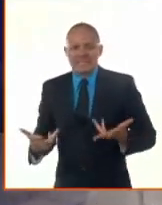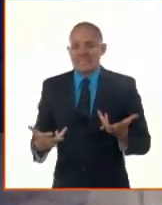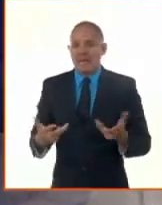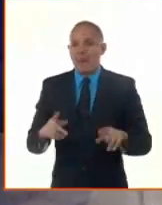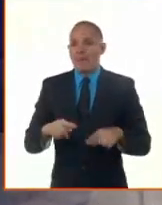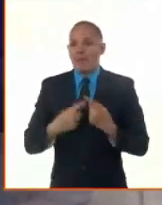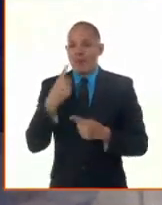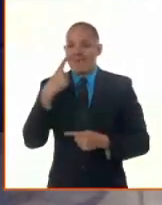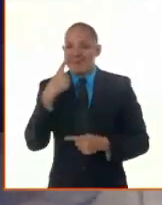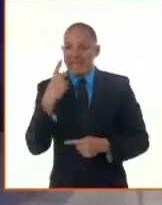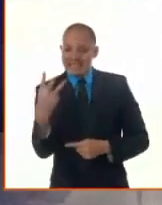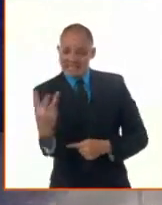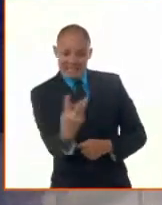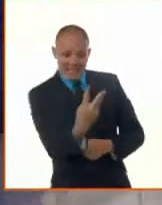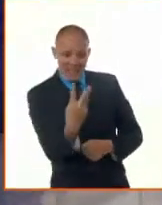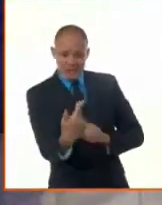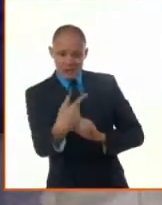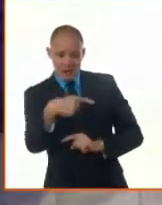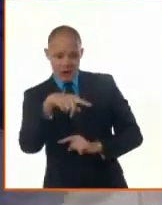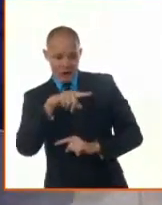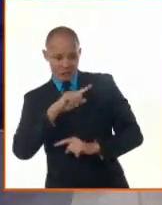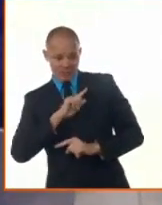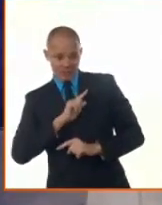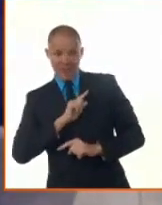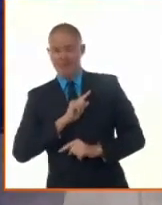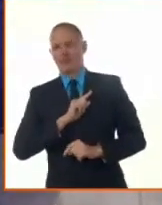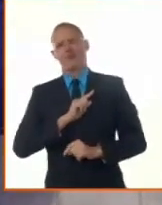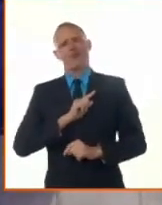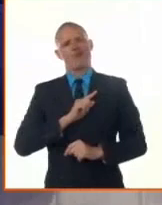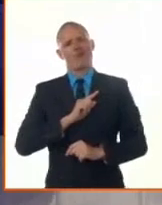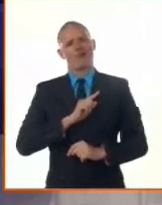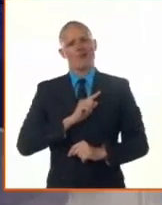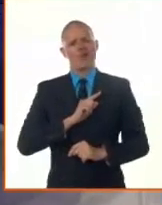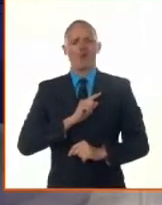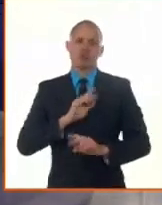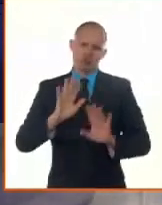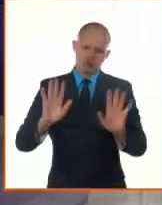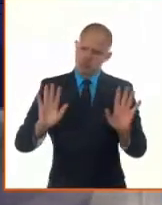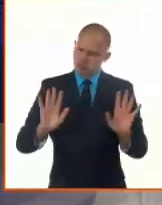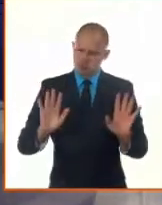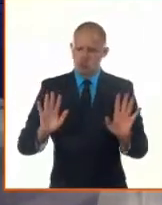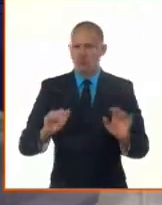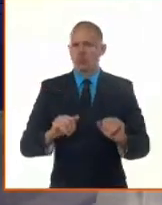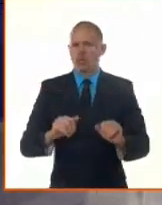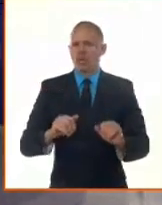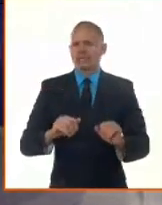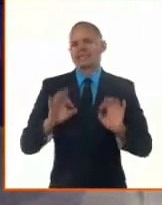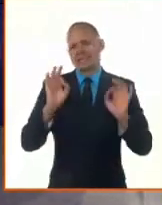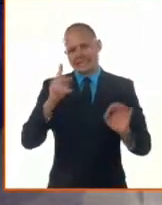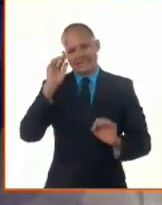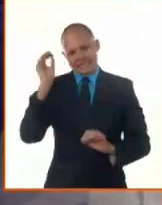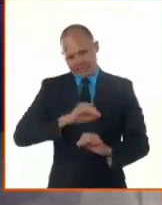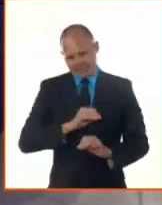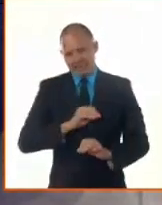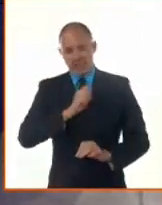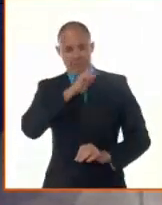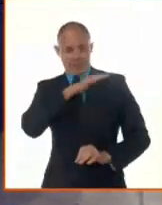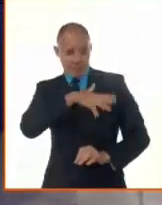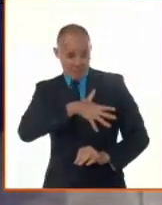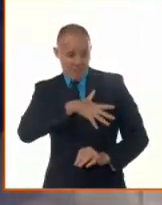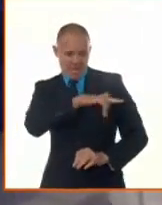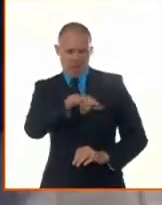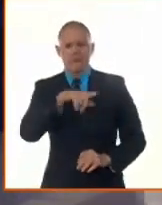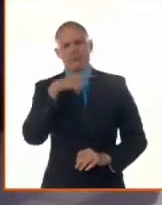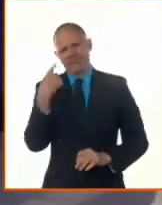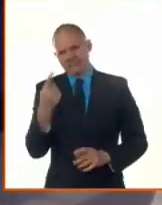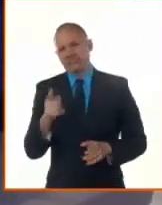lugares yo no estoy analizando yo puedo decir quién tiene la razón o no los palestinos siempre ha sido los grandes perdedores y de